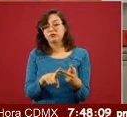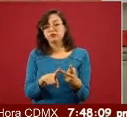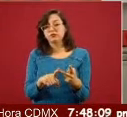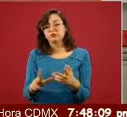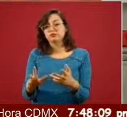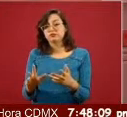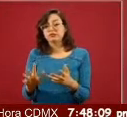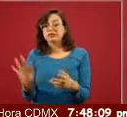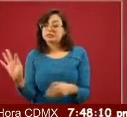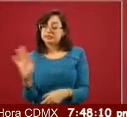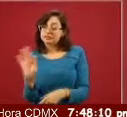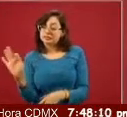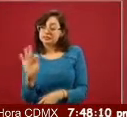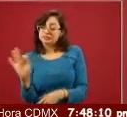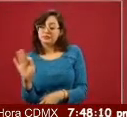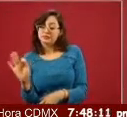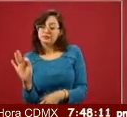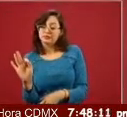promesas.